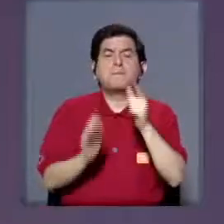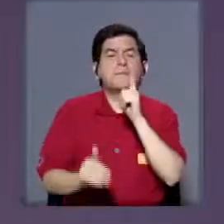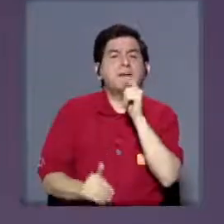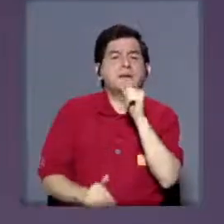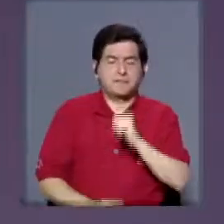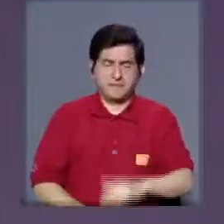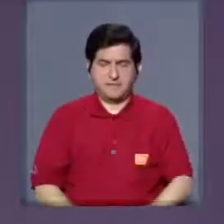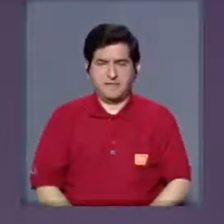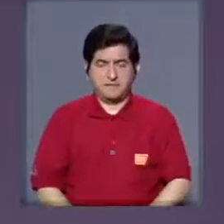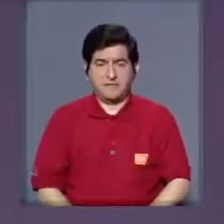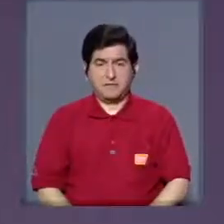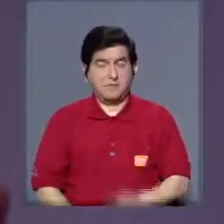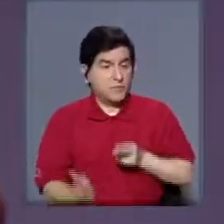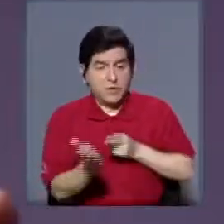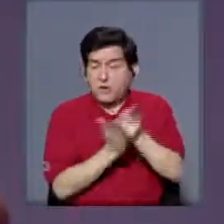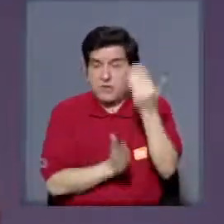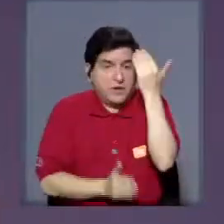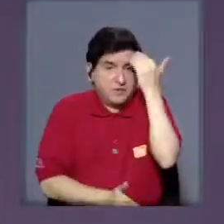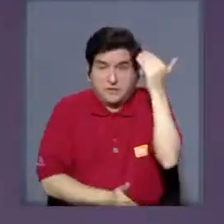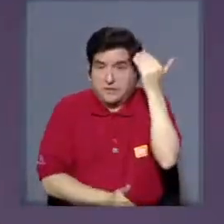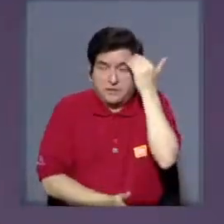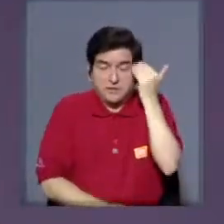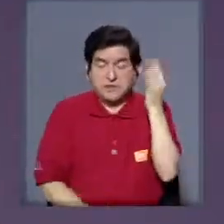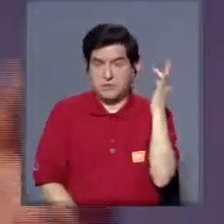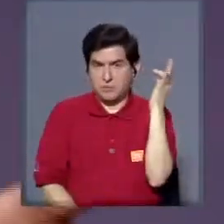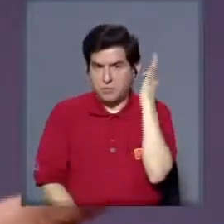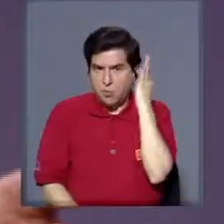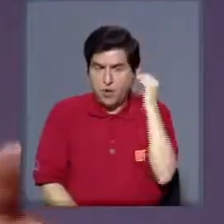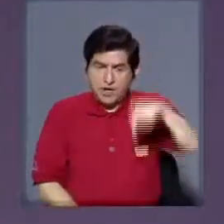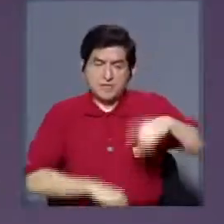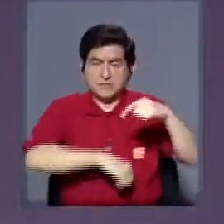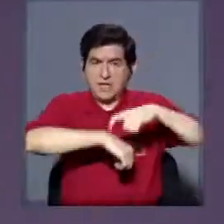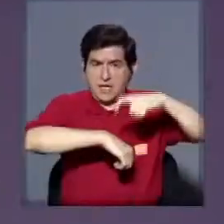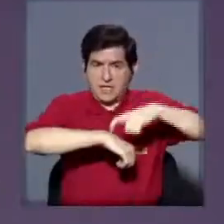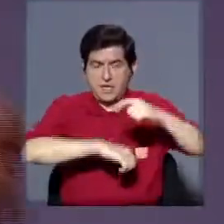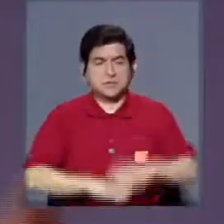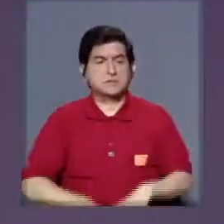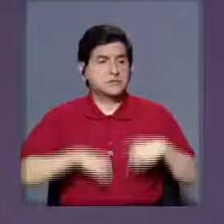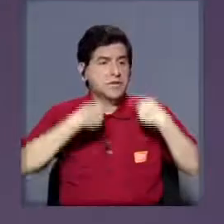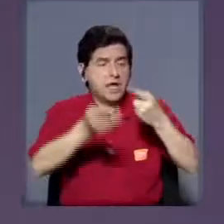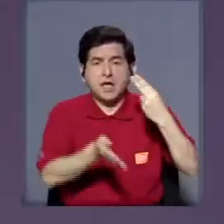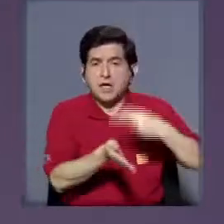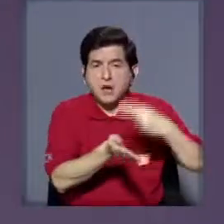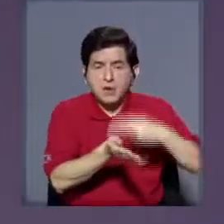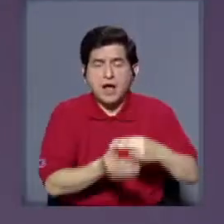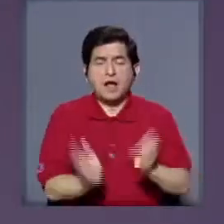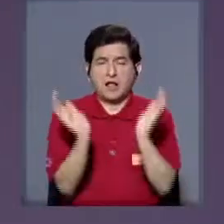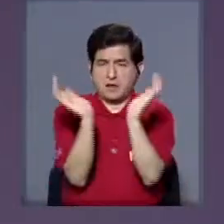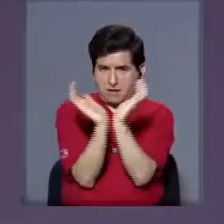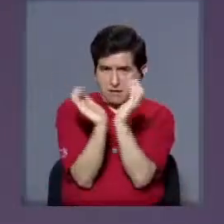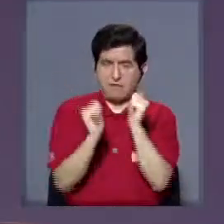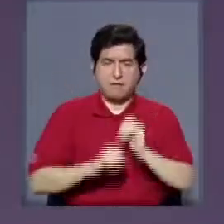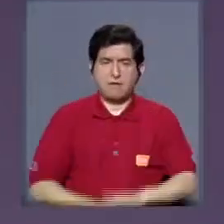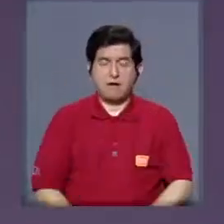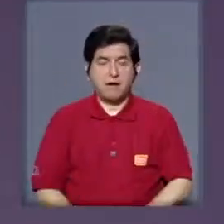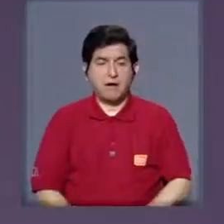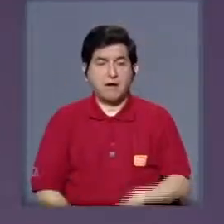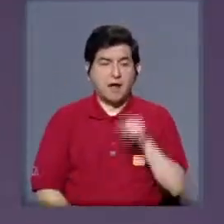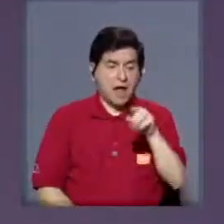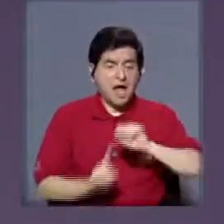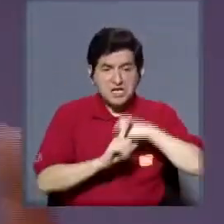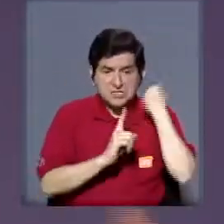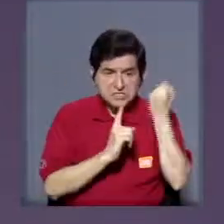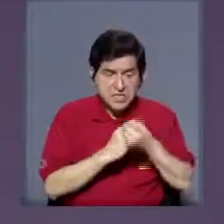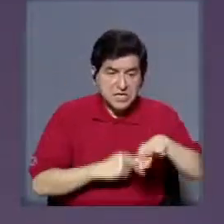no francamente no sabemos si las mujeres hoy en día que llegan a un hospital de seguro social les encuentra en esta